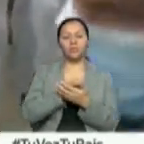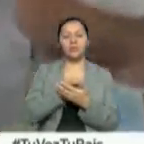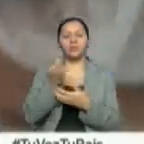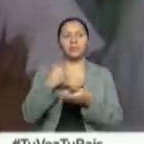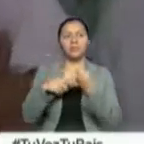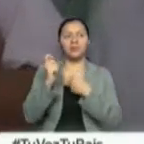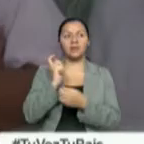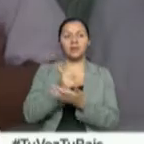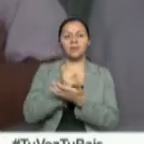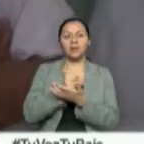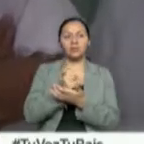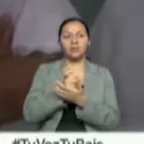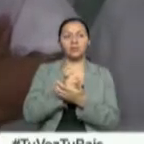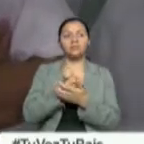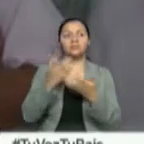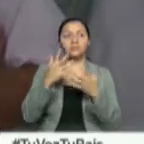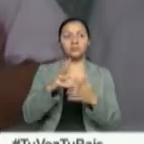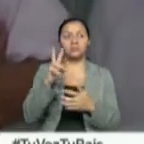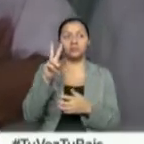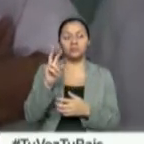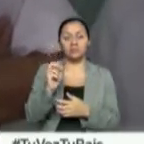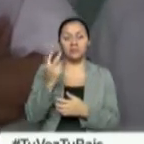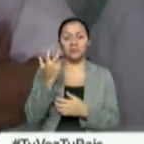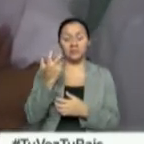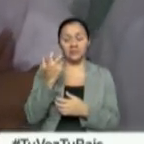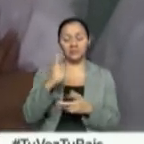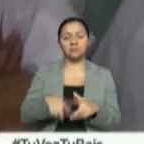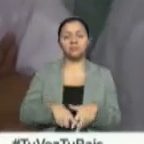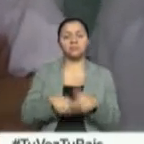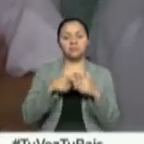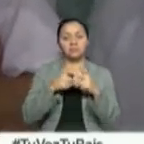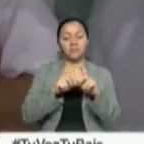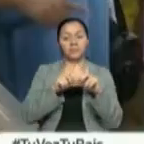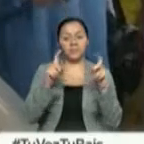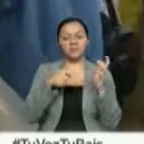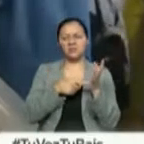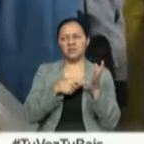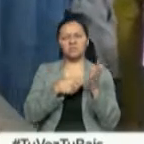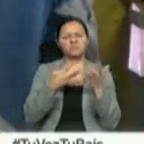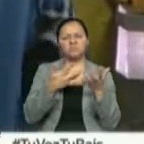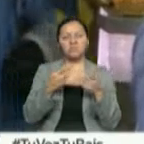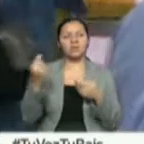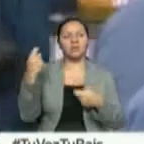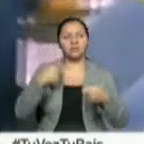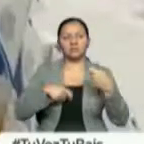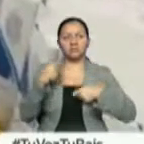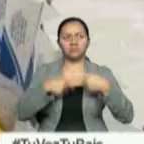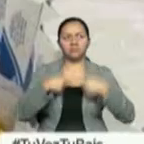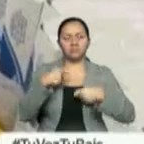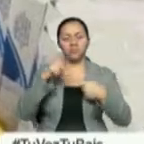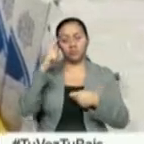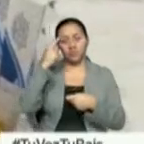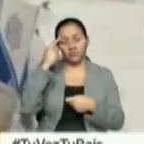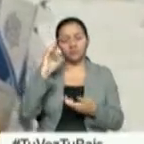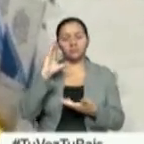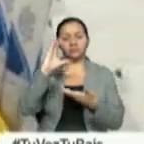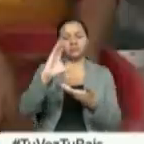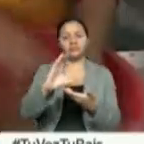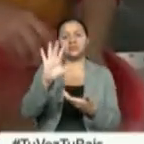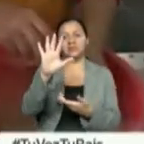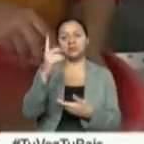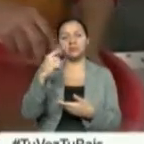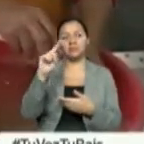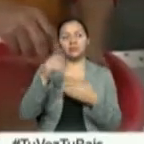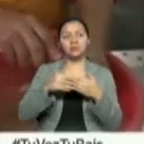de camarón desde 2013 año de su creación esta empresa ha recibido un total de 5 millones de dólares en créditos